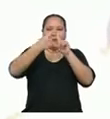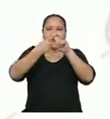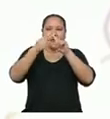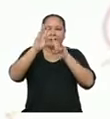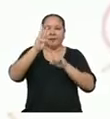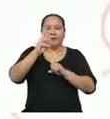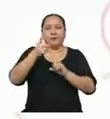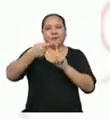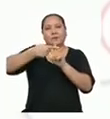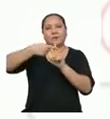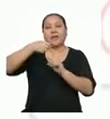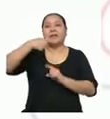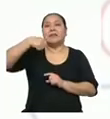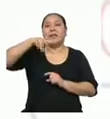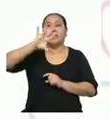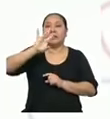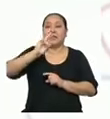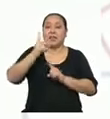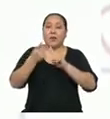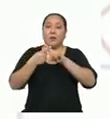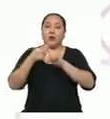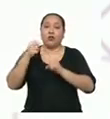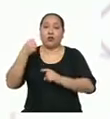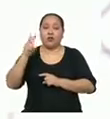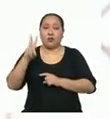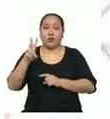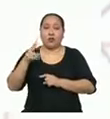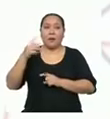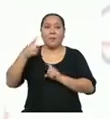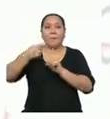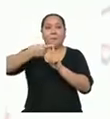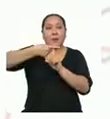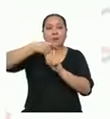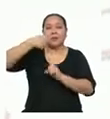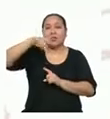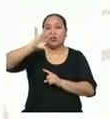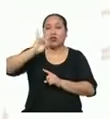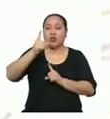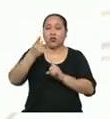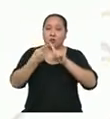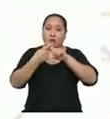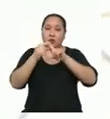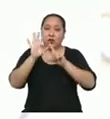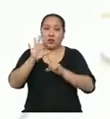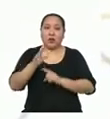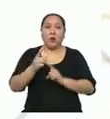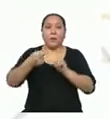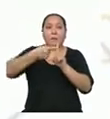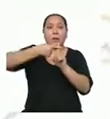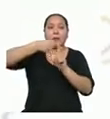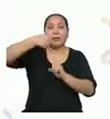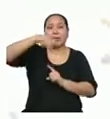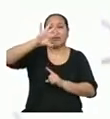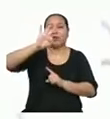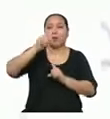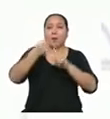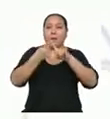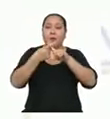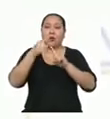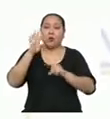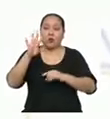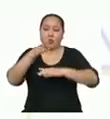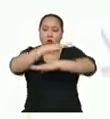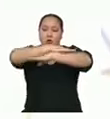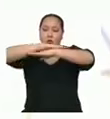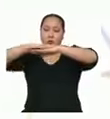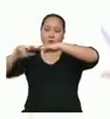más 17 por 12, más 18 por 5, más 19 por 4, y el resultado de todo eso lo